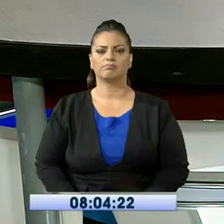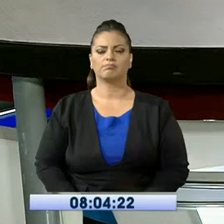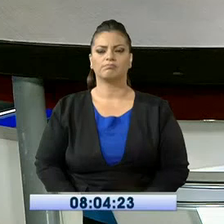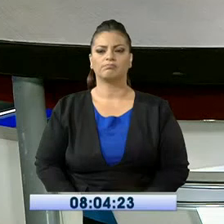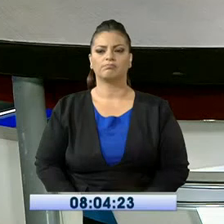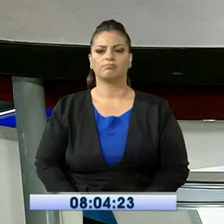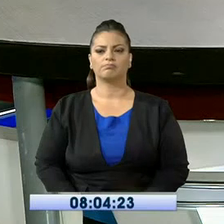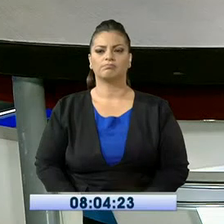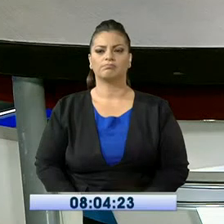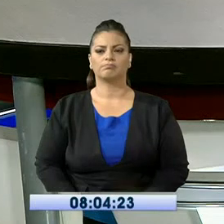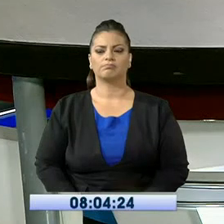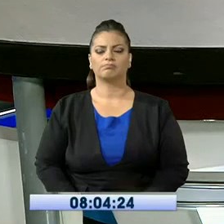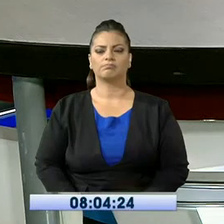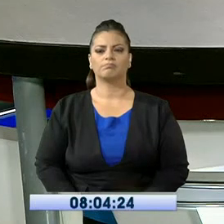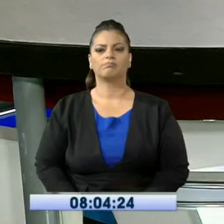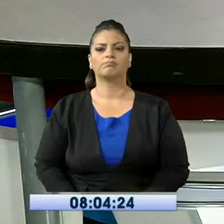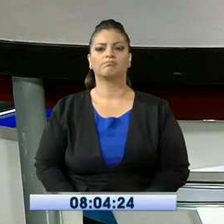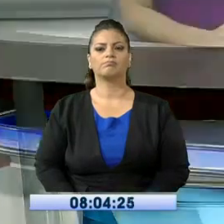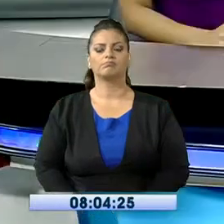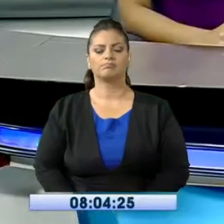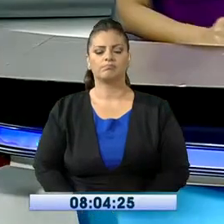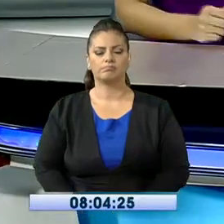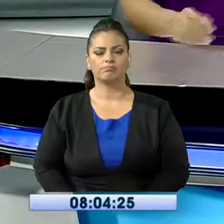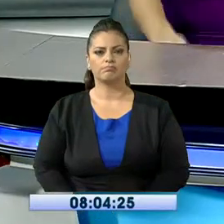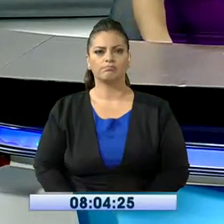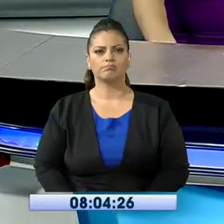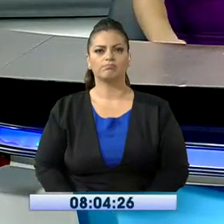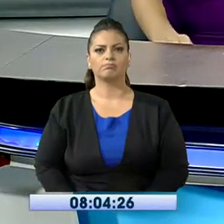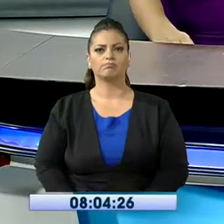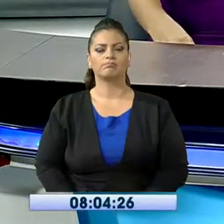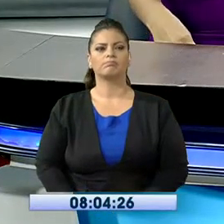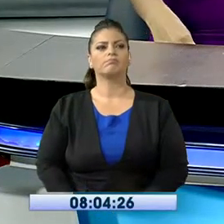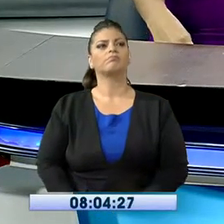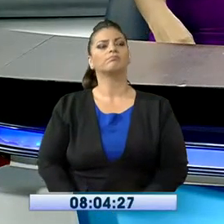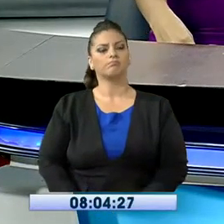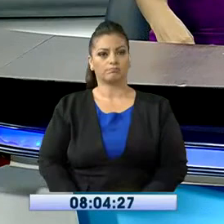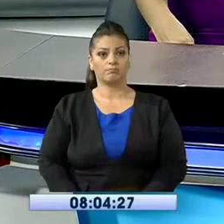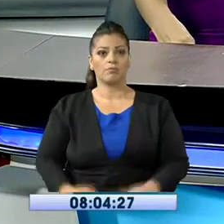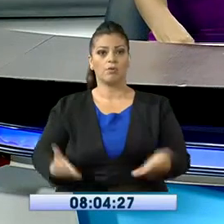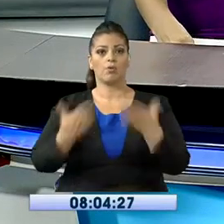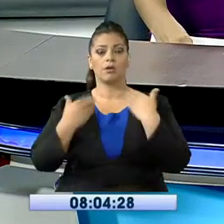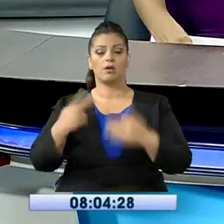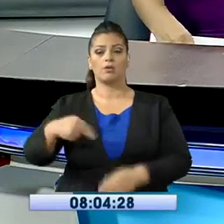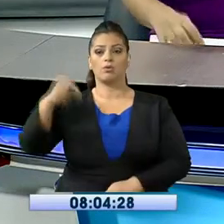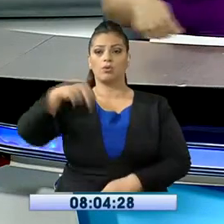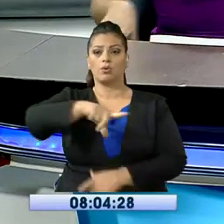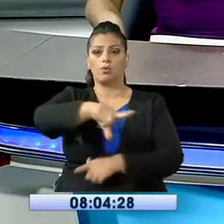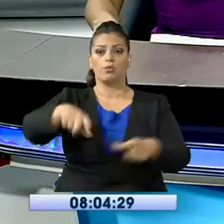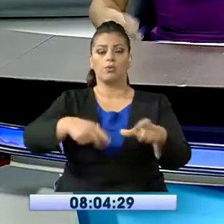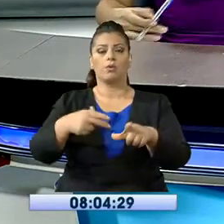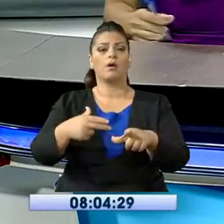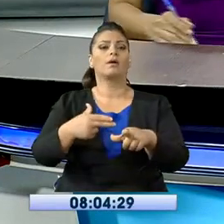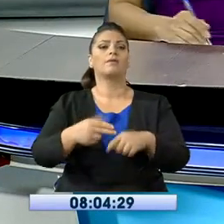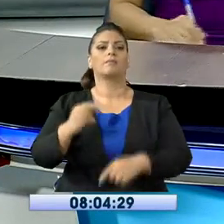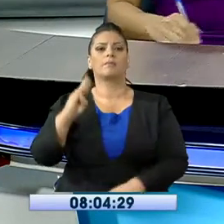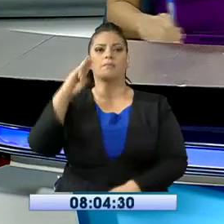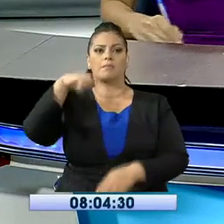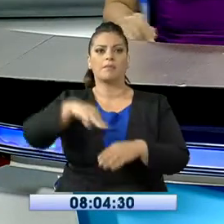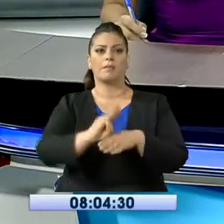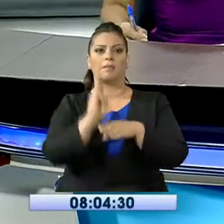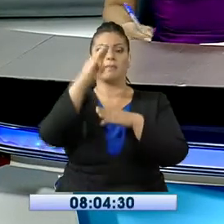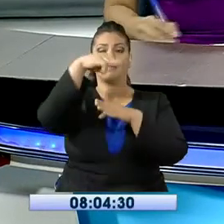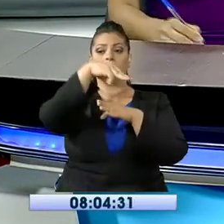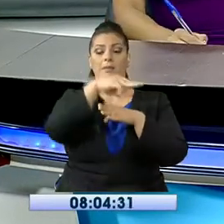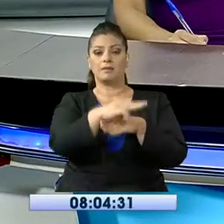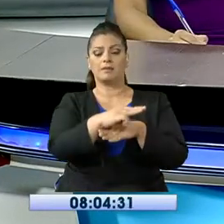un hombre resultó herido durante una balacera que ocurrió en el sector de mapasingue al norte de guayaquil habitantes del